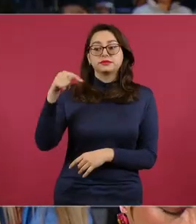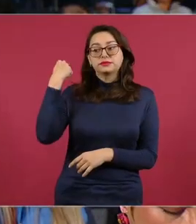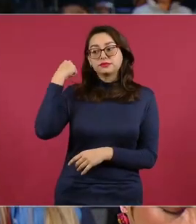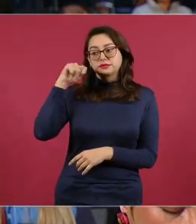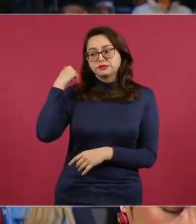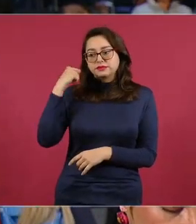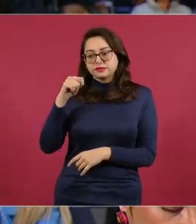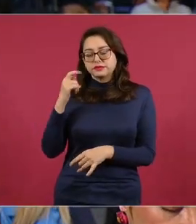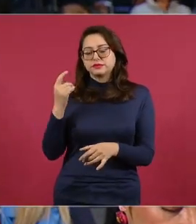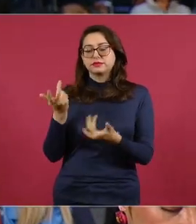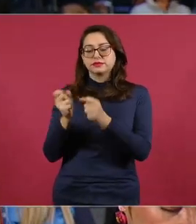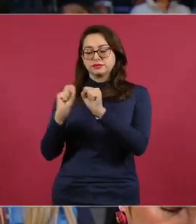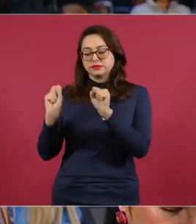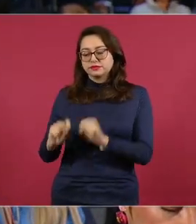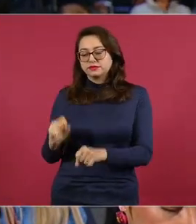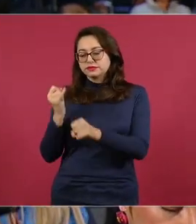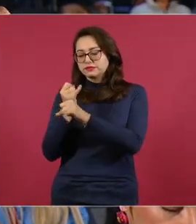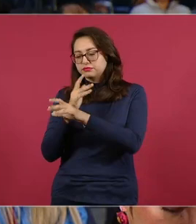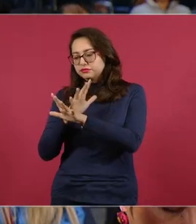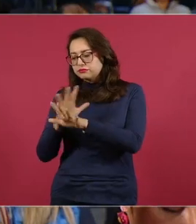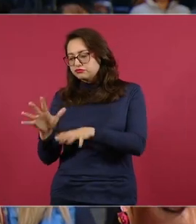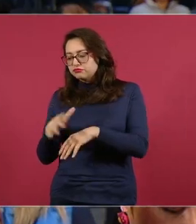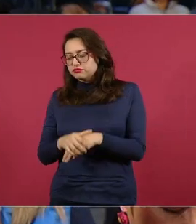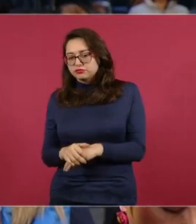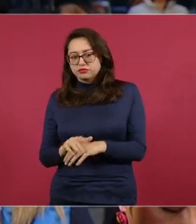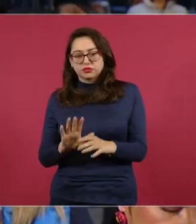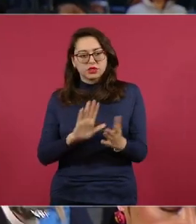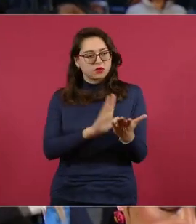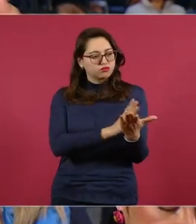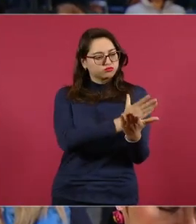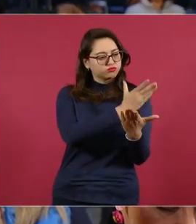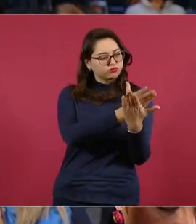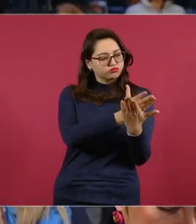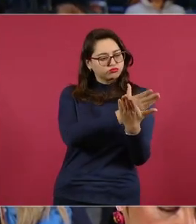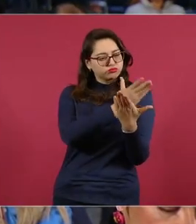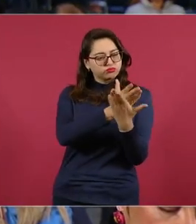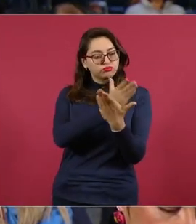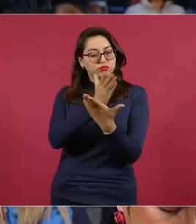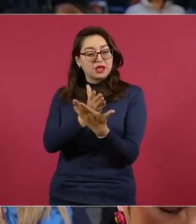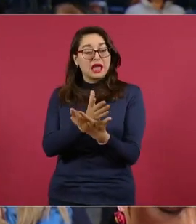el análisis constitucional de las reformas desde diciembre de